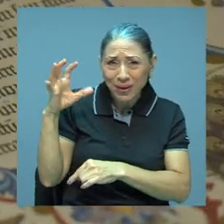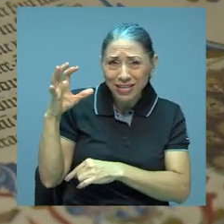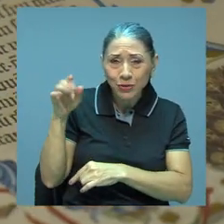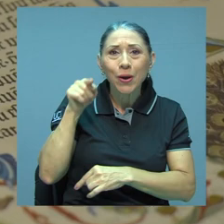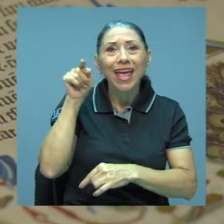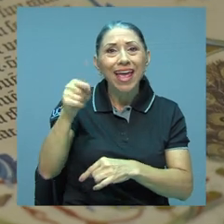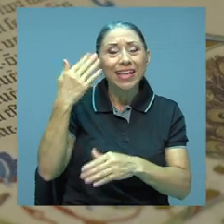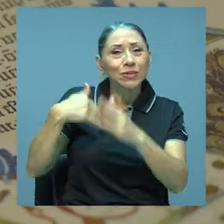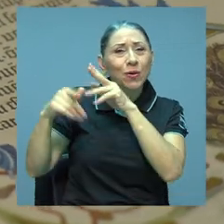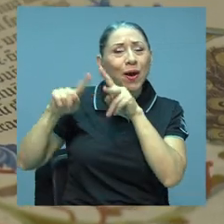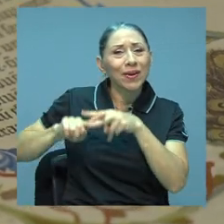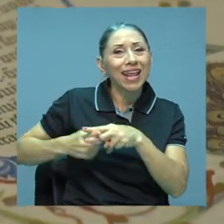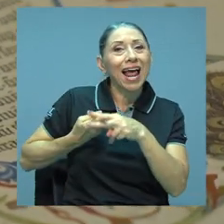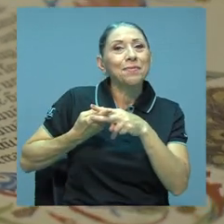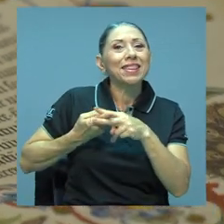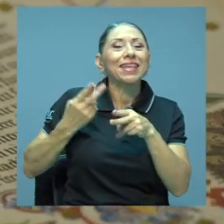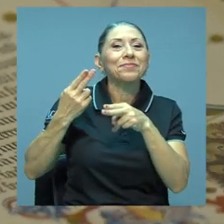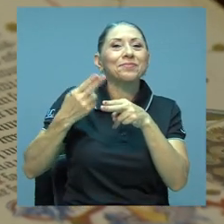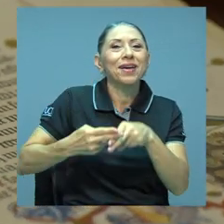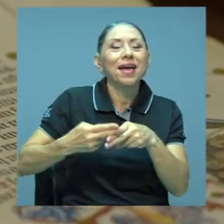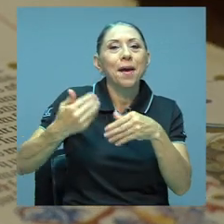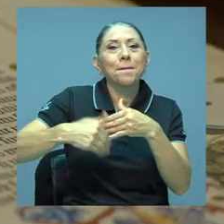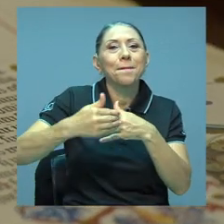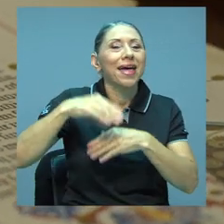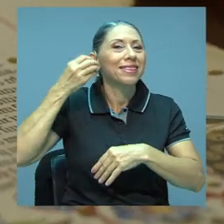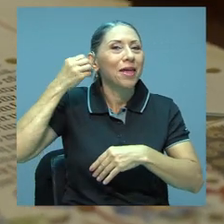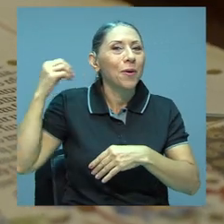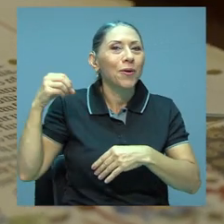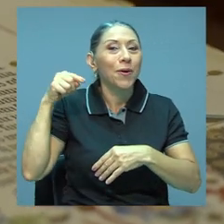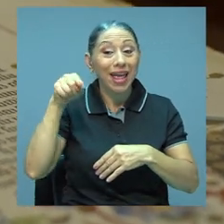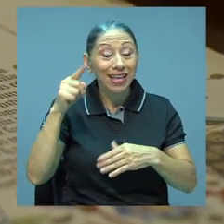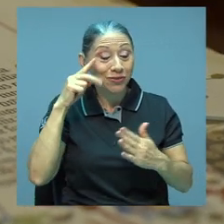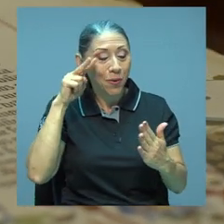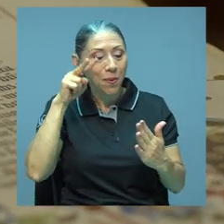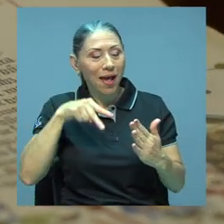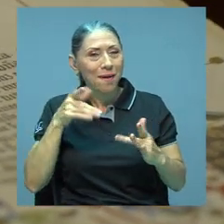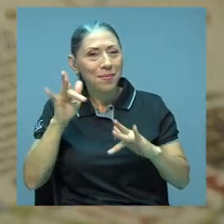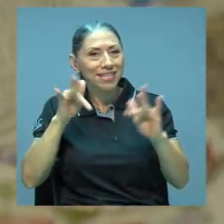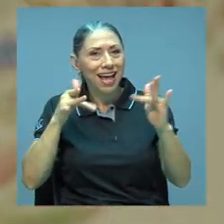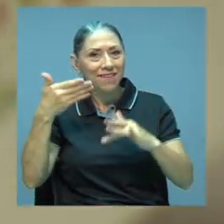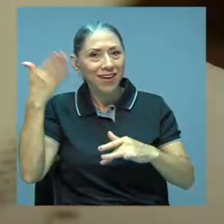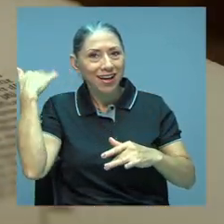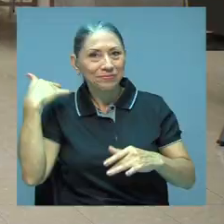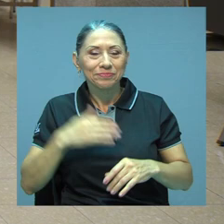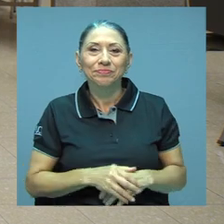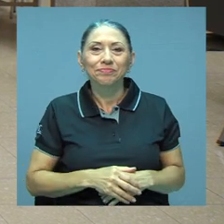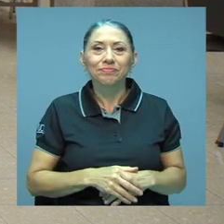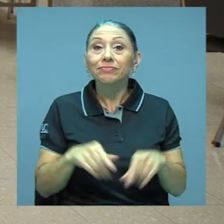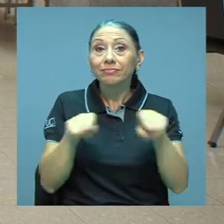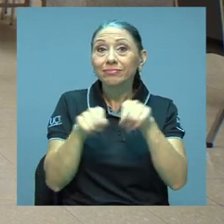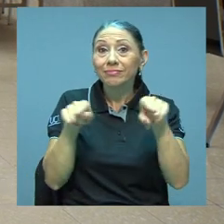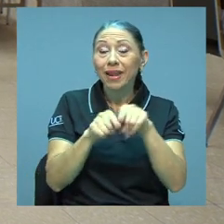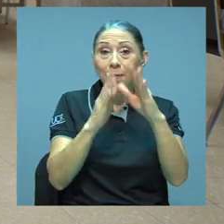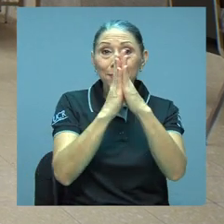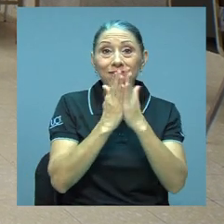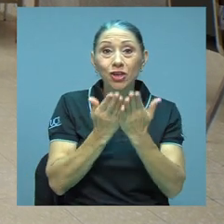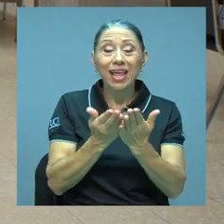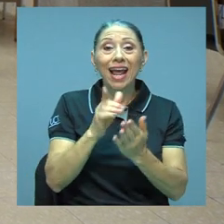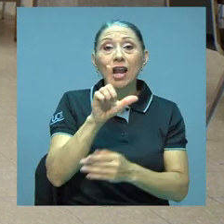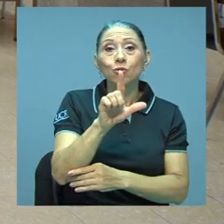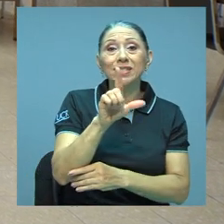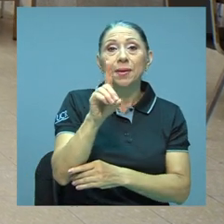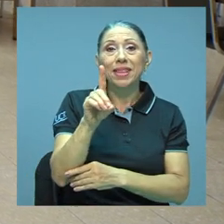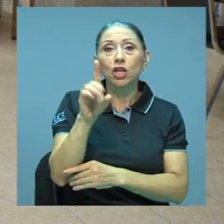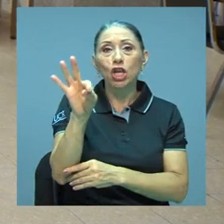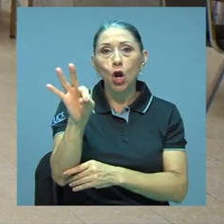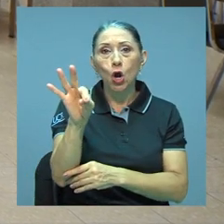amarillos, fue originalmente pan de oro, eso brillaba cuando las personas abrían la obra. Por otra parte, la Biblioteca Luis